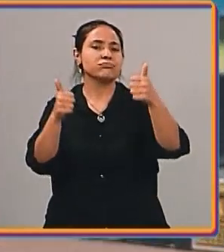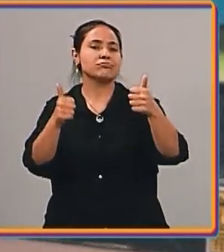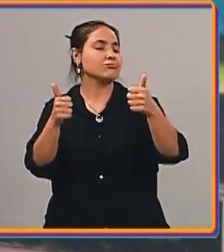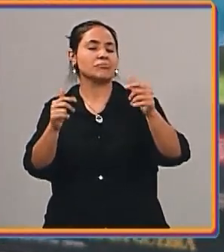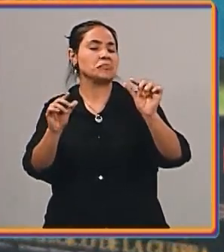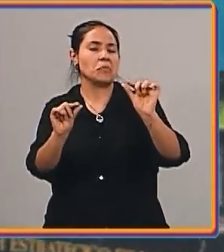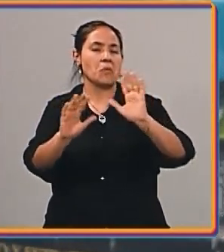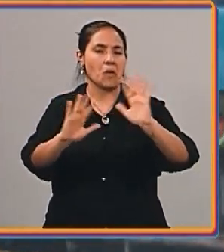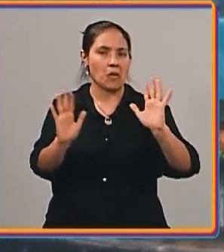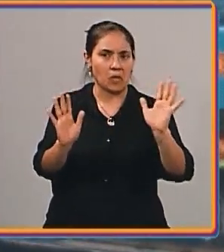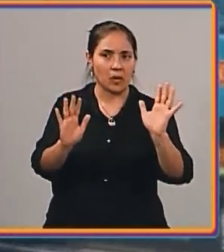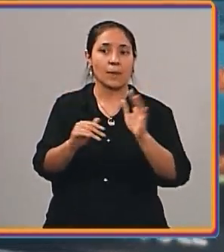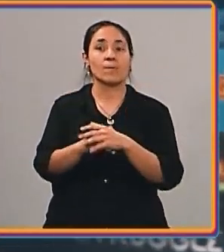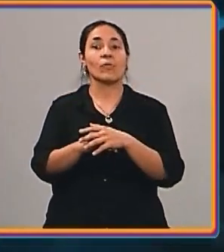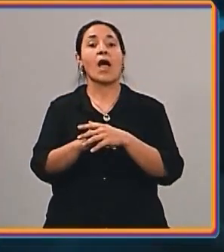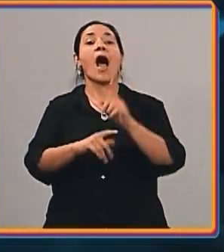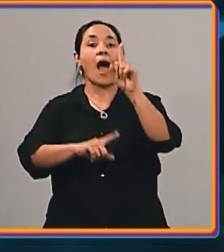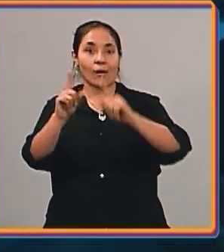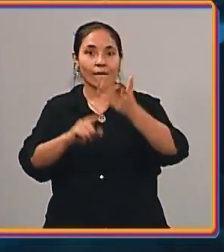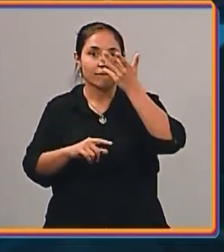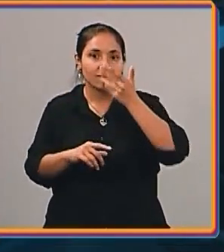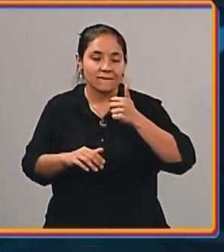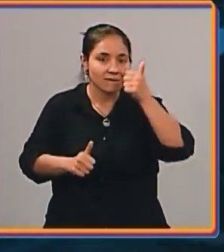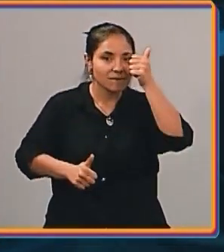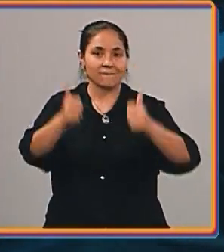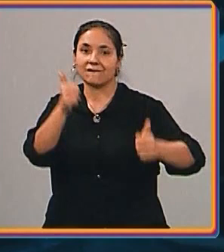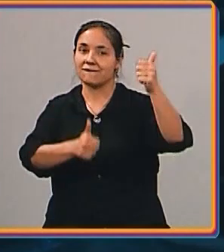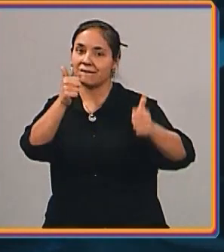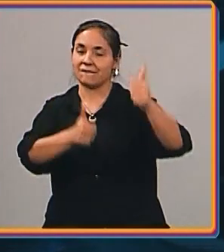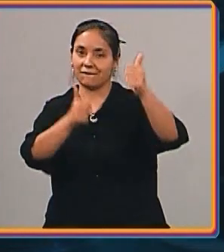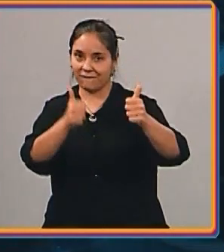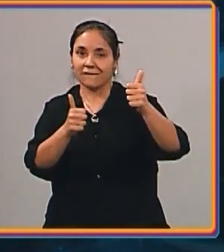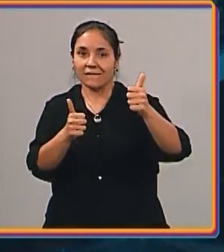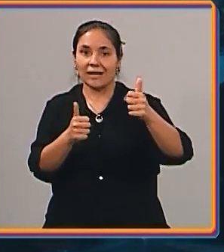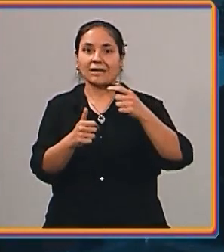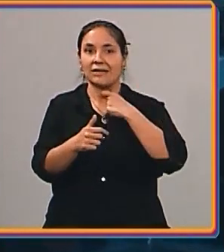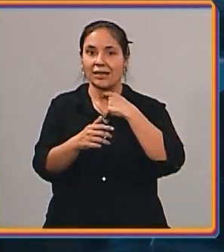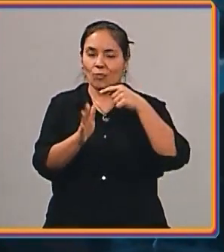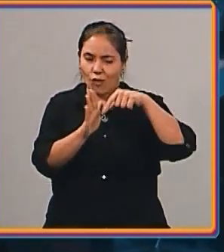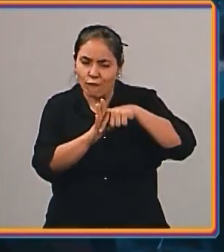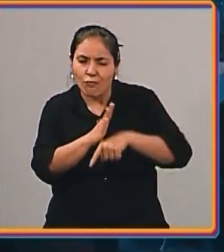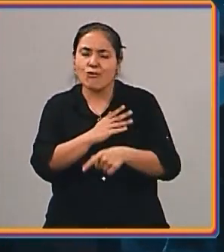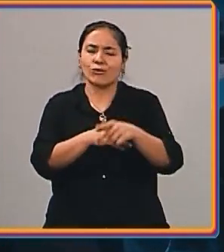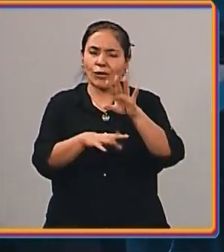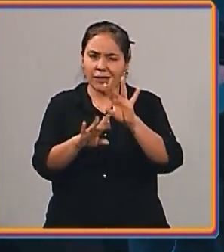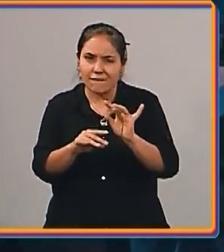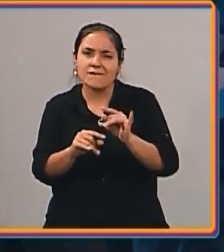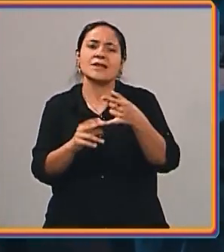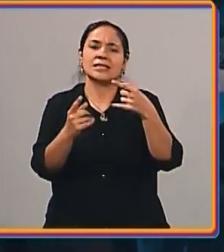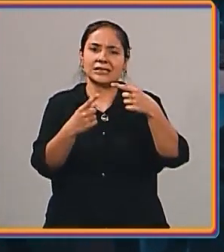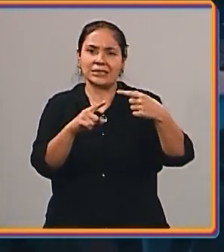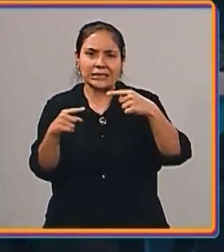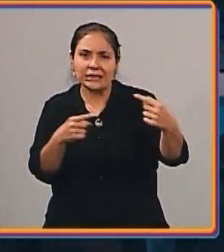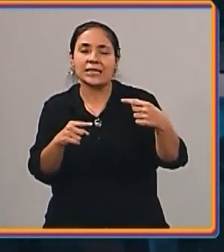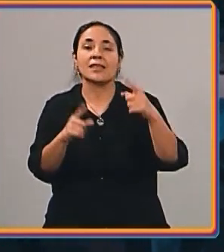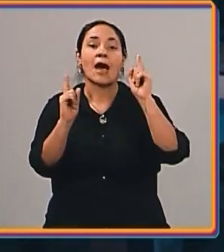confrontación entre sus participantes. Pero hay quienes disfrutan de esta confrontación. Disfrutan de mecánicas más complejas y de dinámicas de